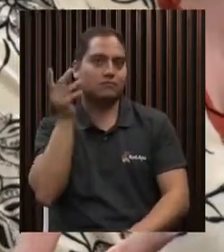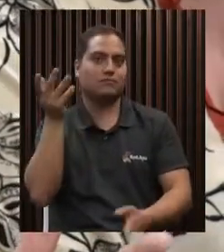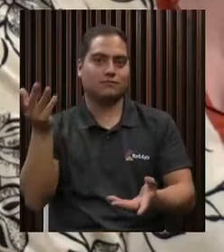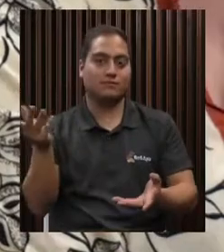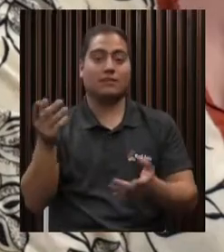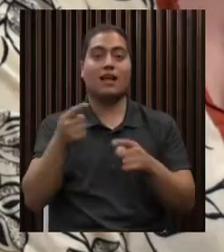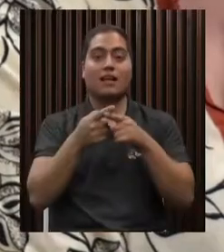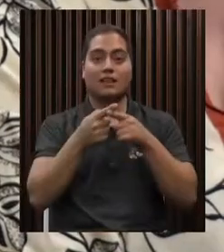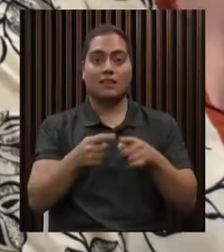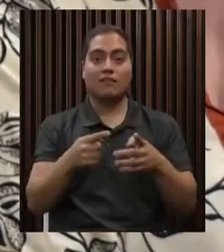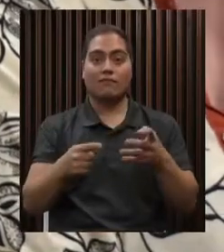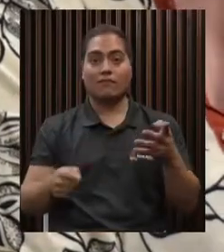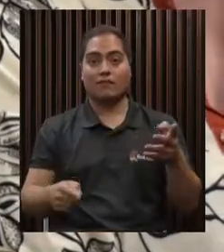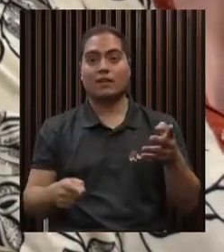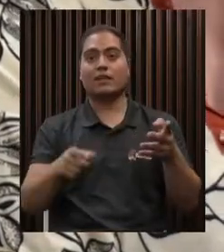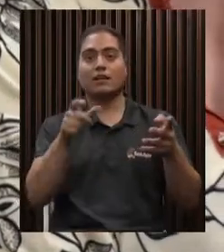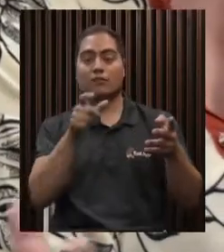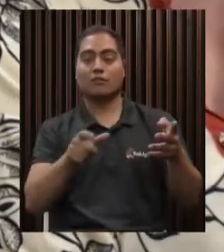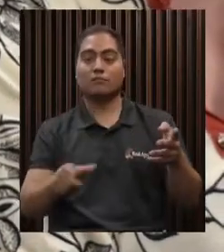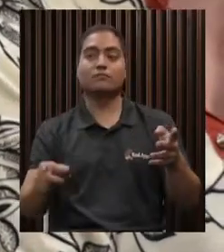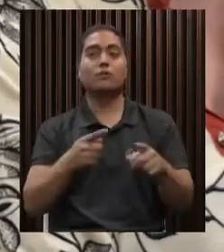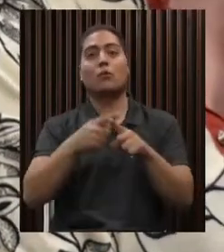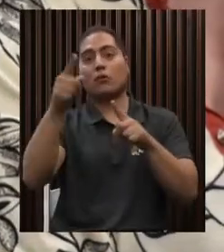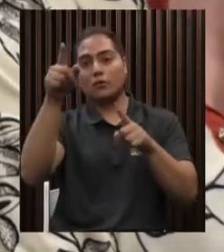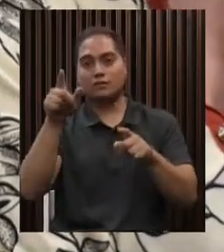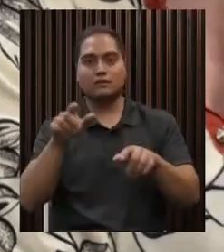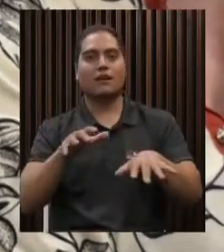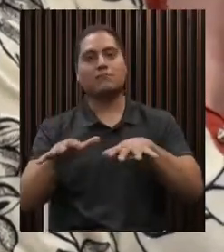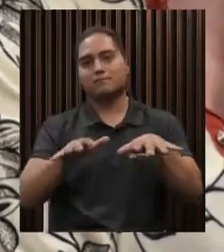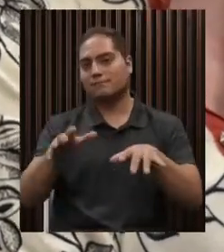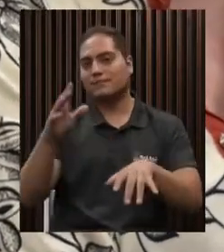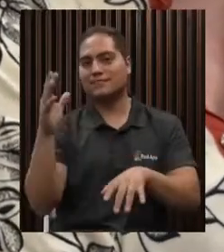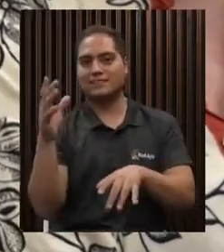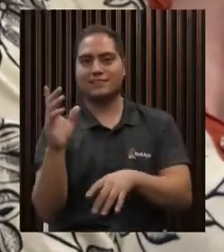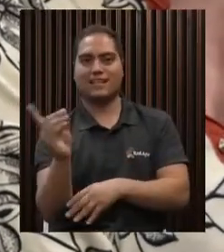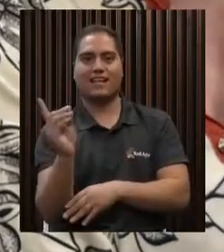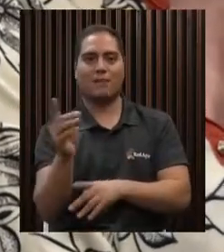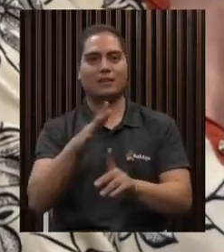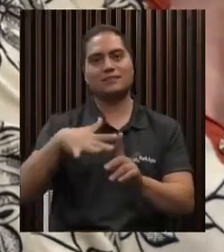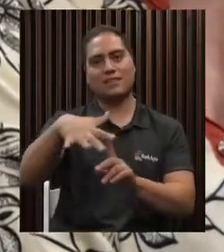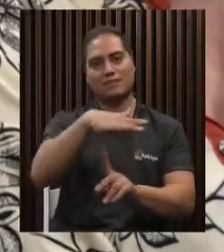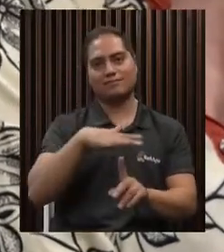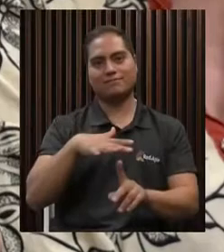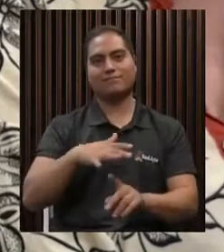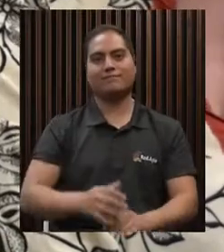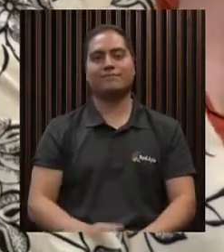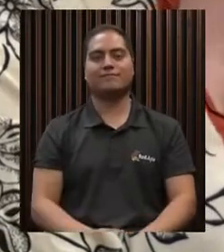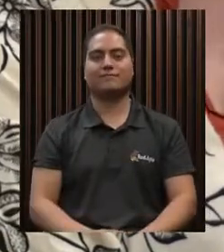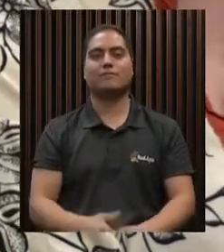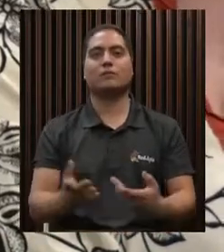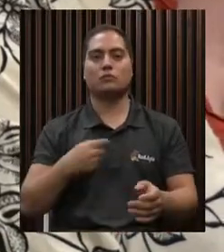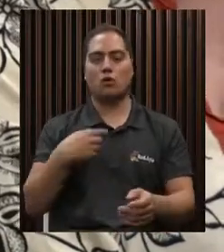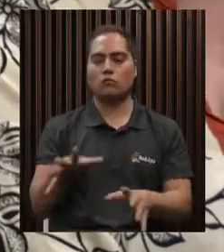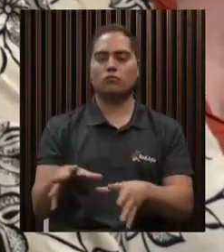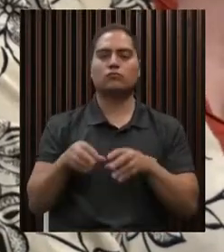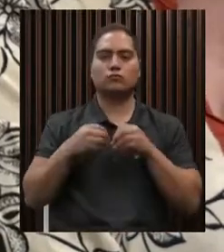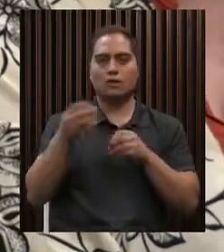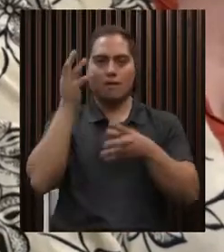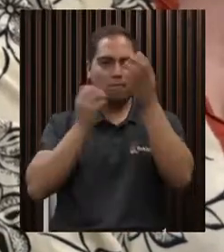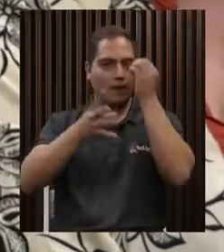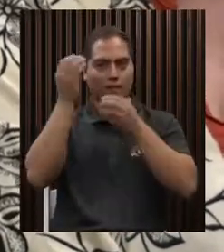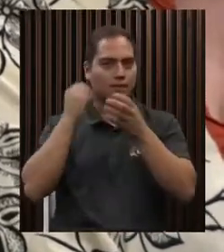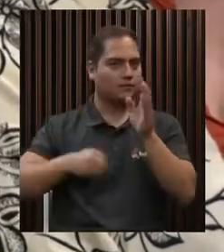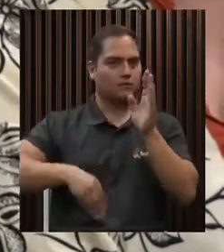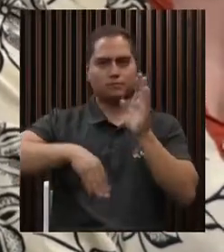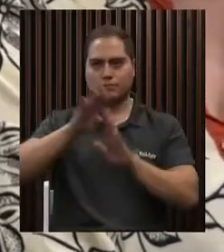distintas otras situaciones, personas en situación de discapacidad, y quiero aprender, quiero nutrirme lo que más pueda de las distintas experiencias